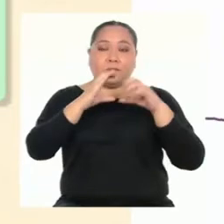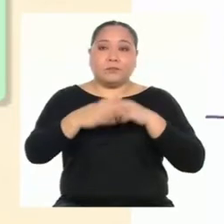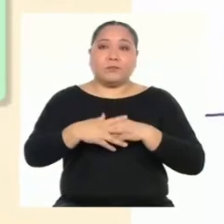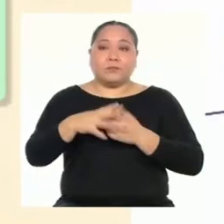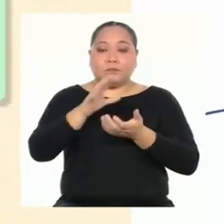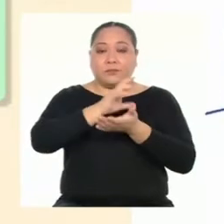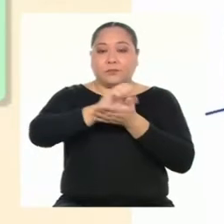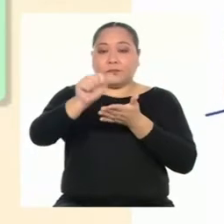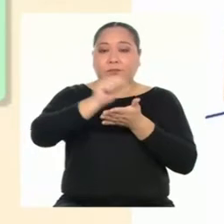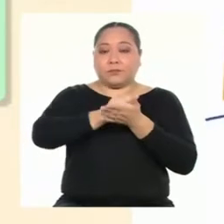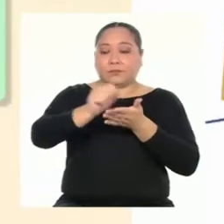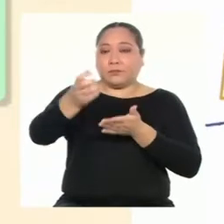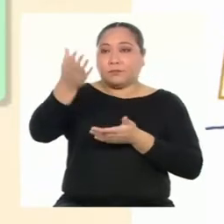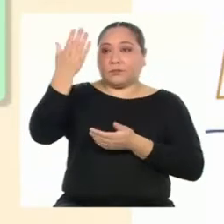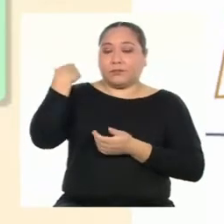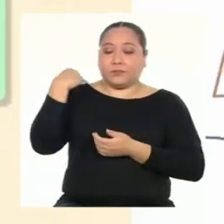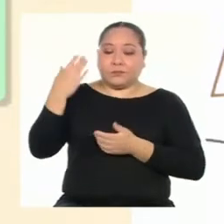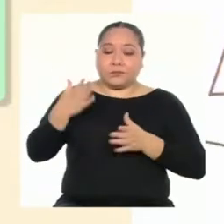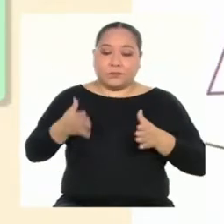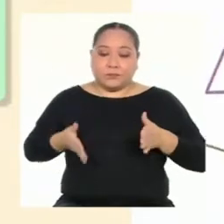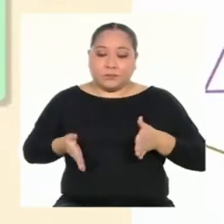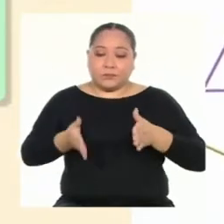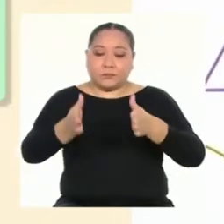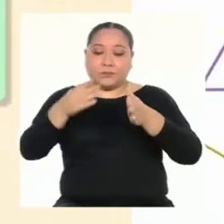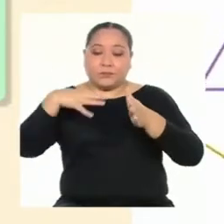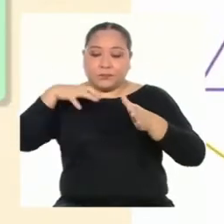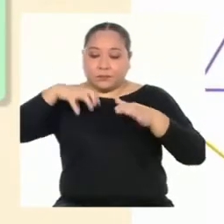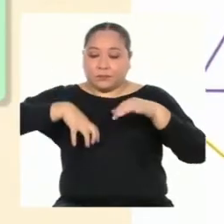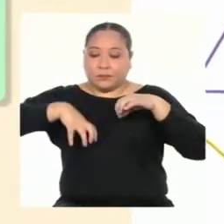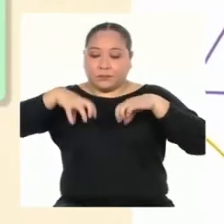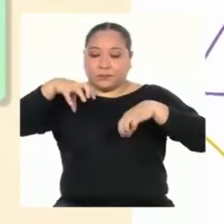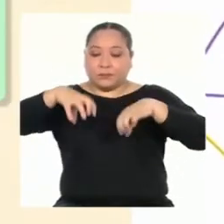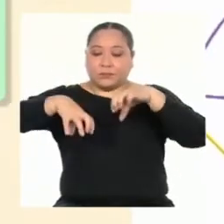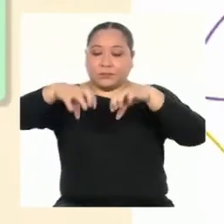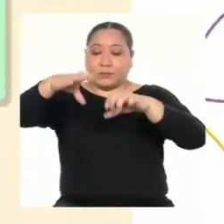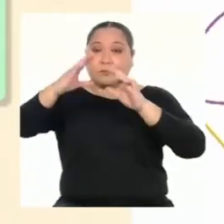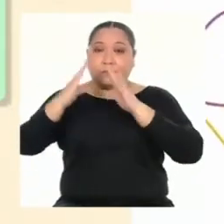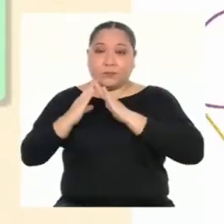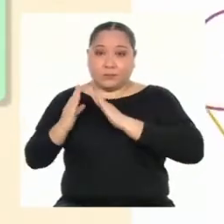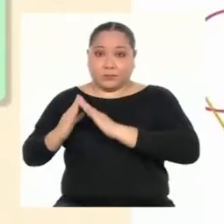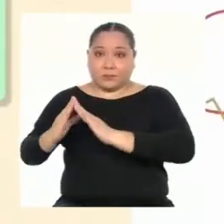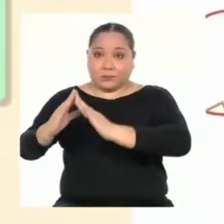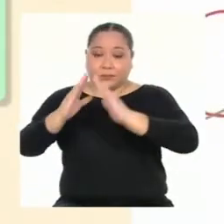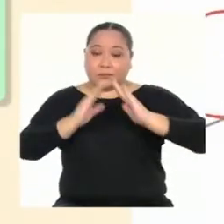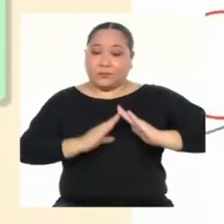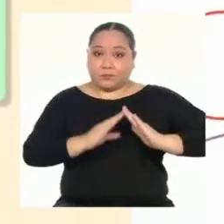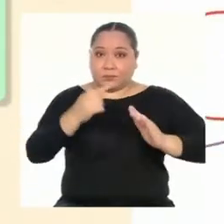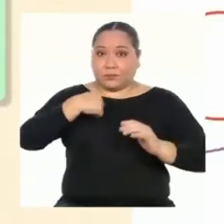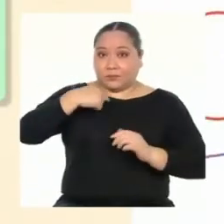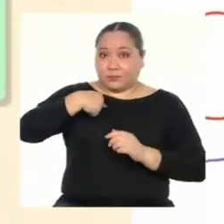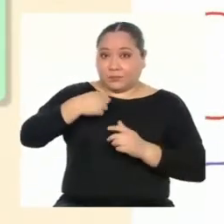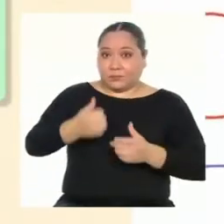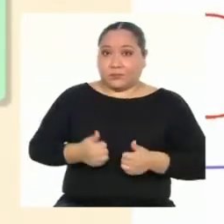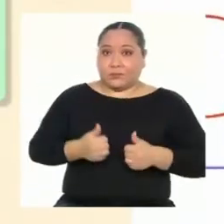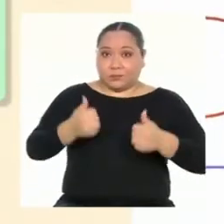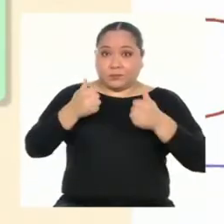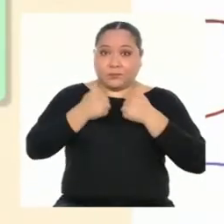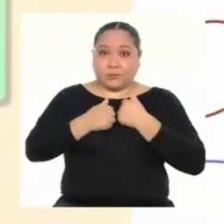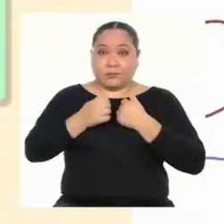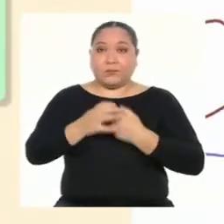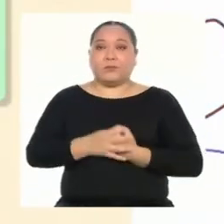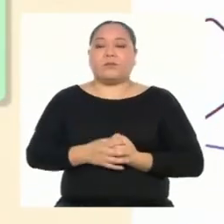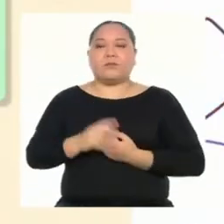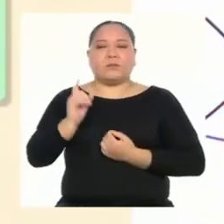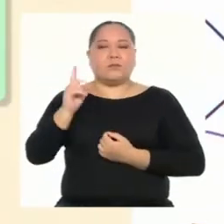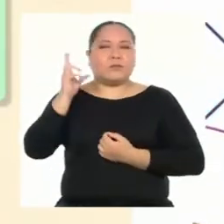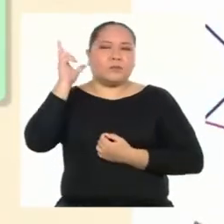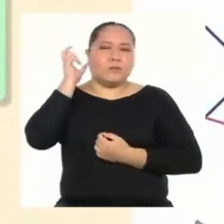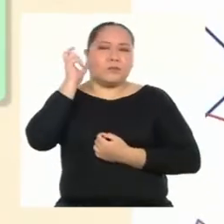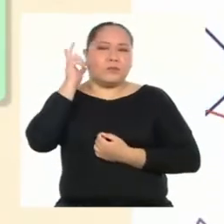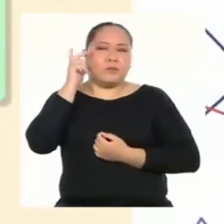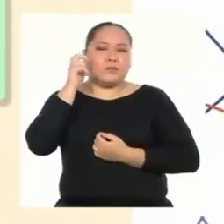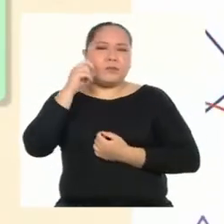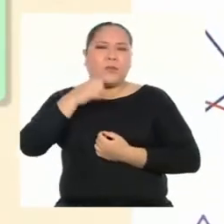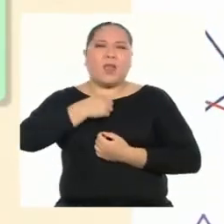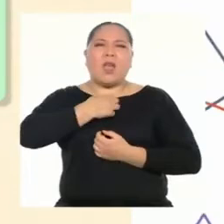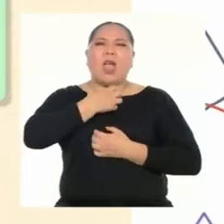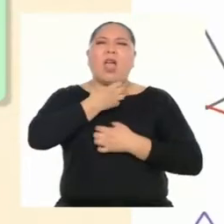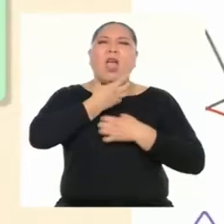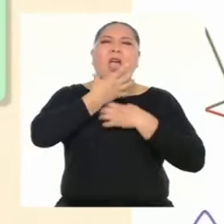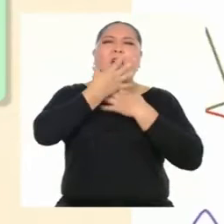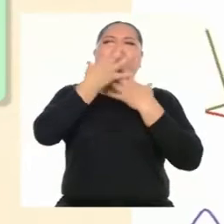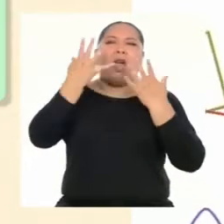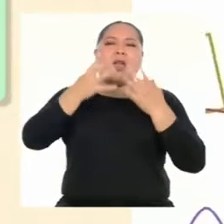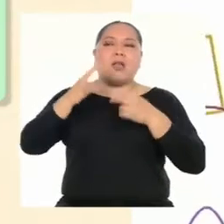unos meses, en la quinta donde vivo, comenzamos a escuchar discusiones y gritos fuertes provenientes de la casa de mi vecina.